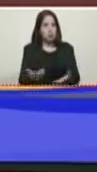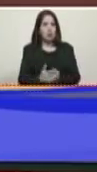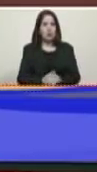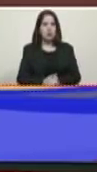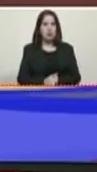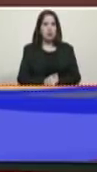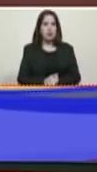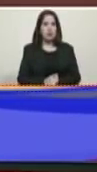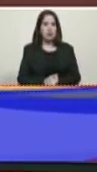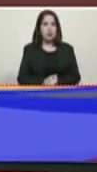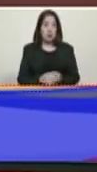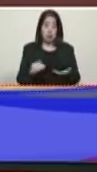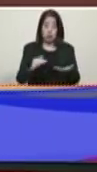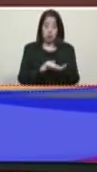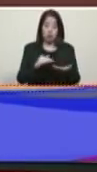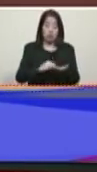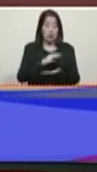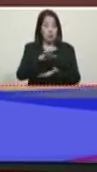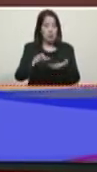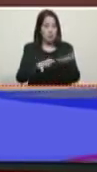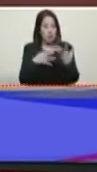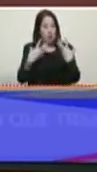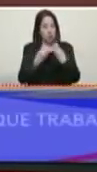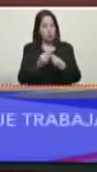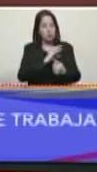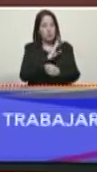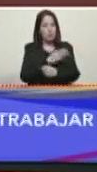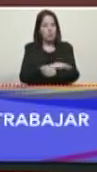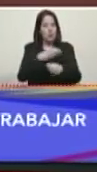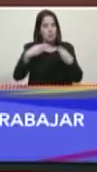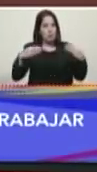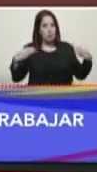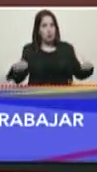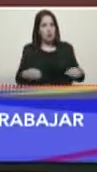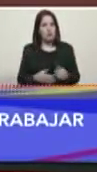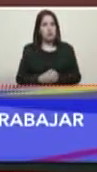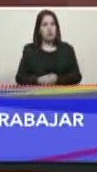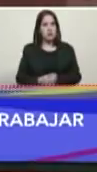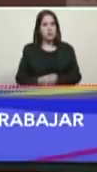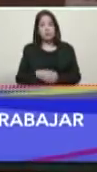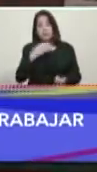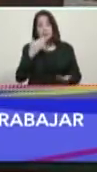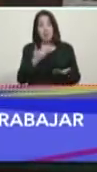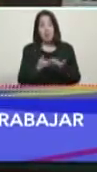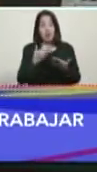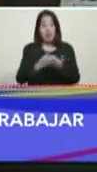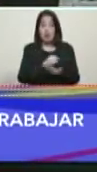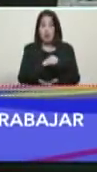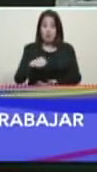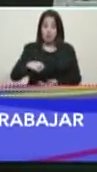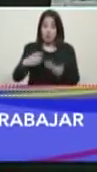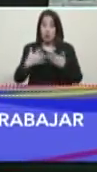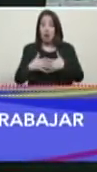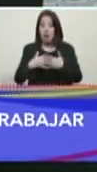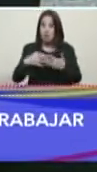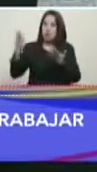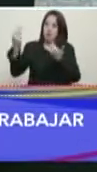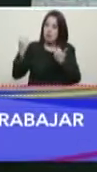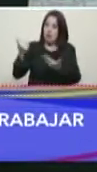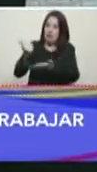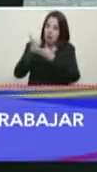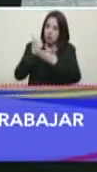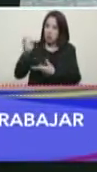para resolver problemas junto al poder popular para pedirle al sector privado ven ayuda con tus